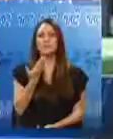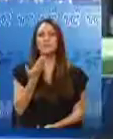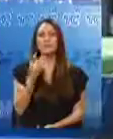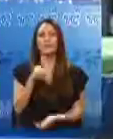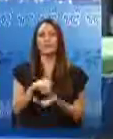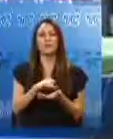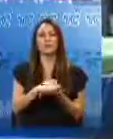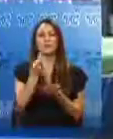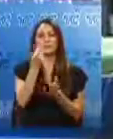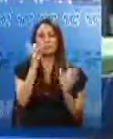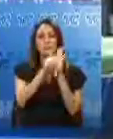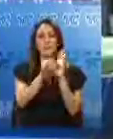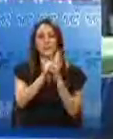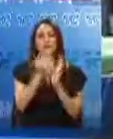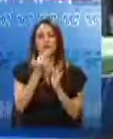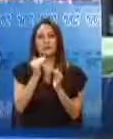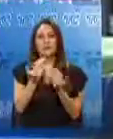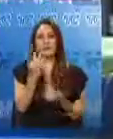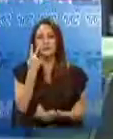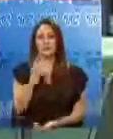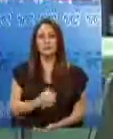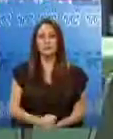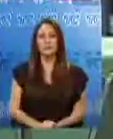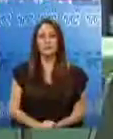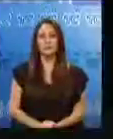efectuado las transacciones ilícitas.